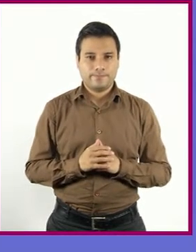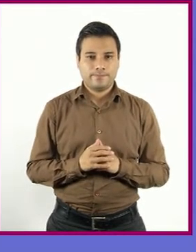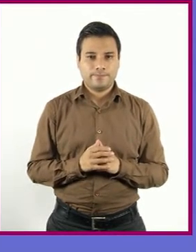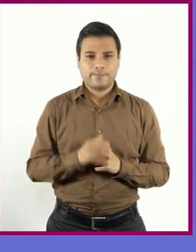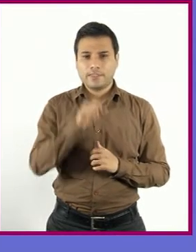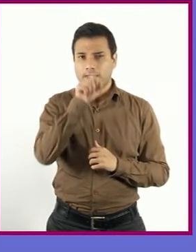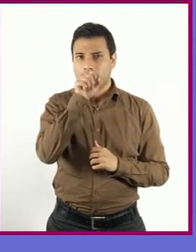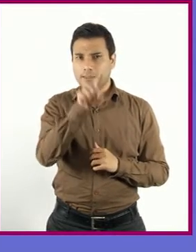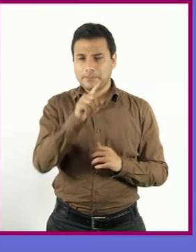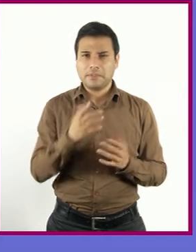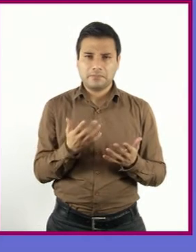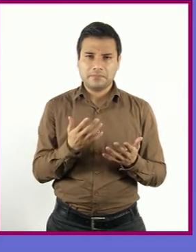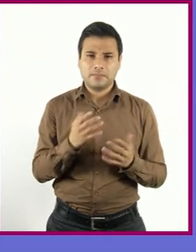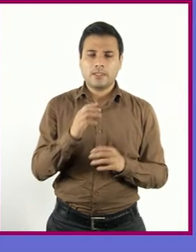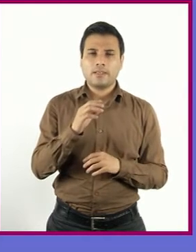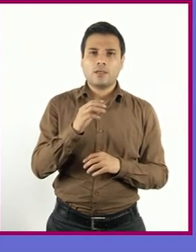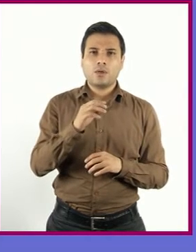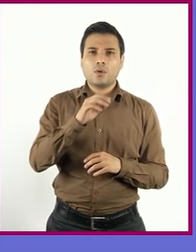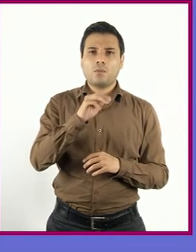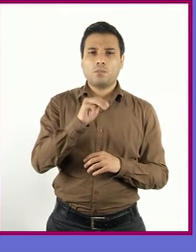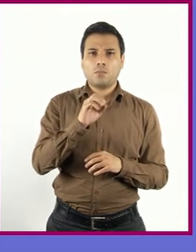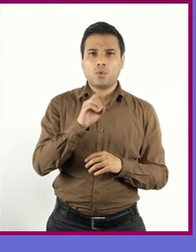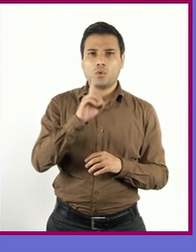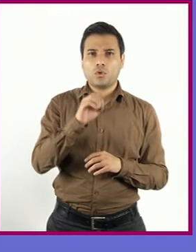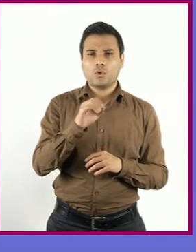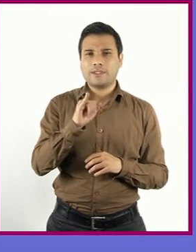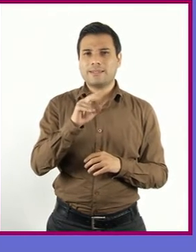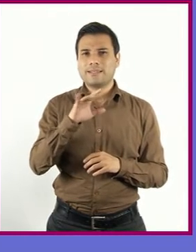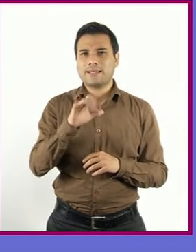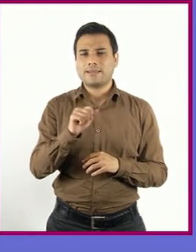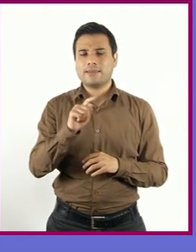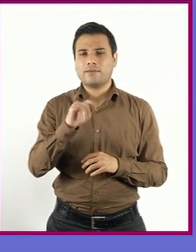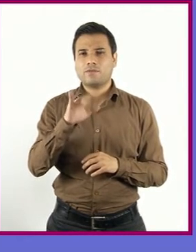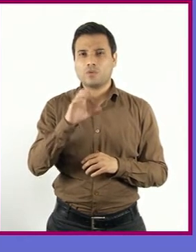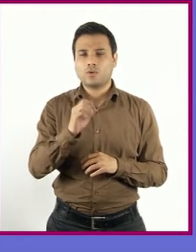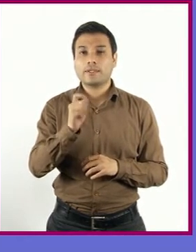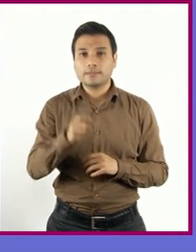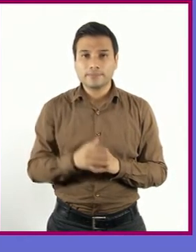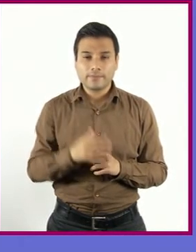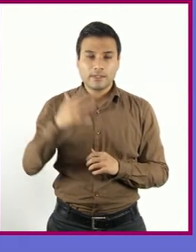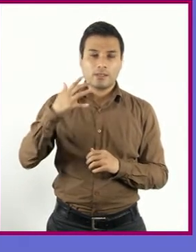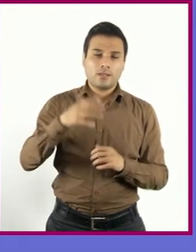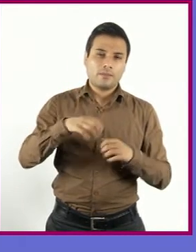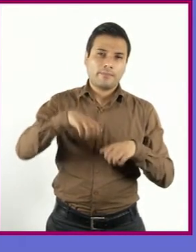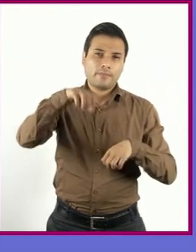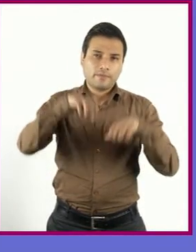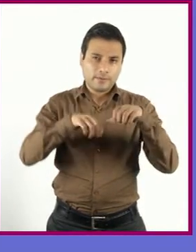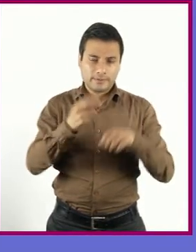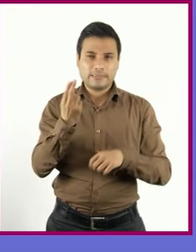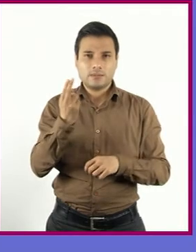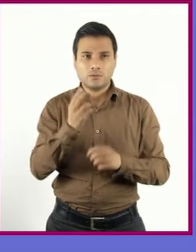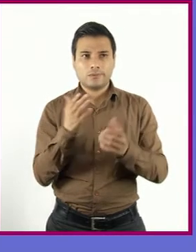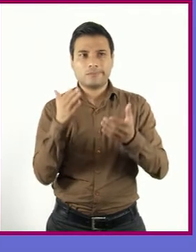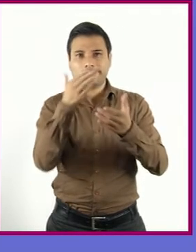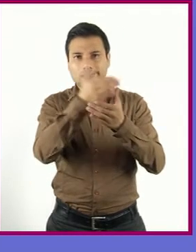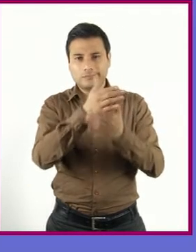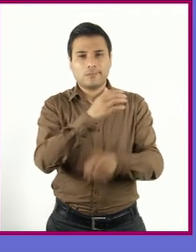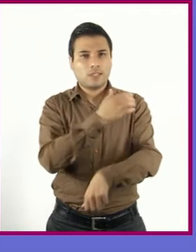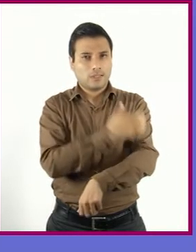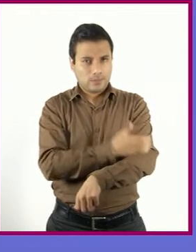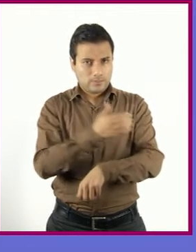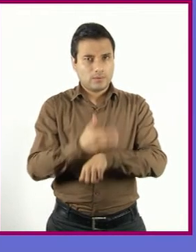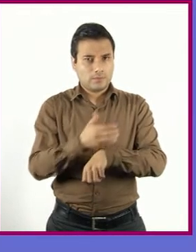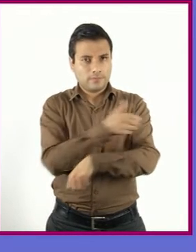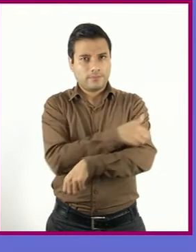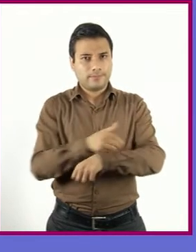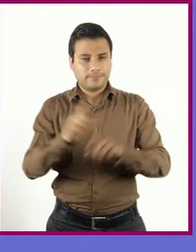También los hay redactados en modo indicativo. Por ejemplo, los adultos mayores deben acudir acompañados por un